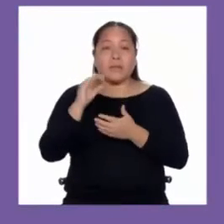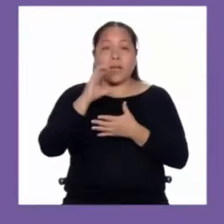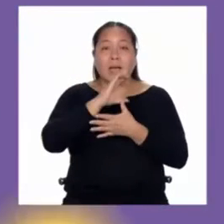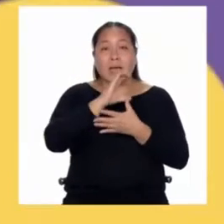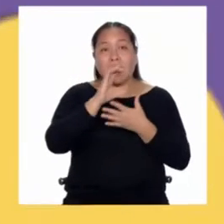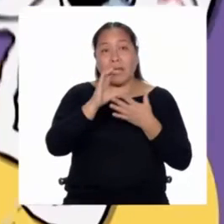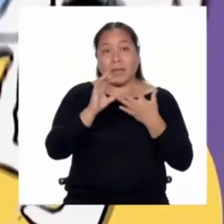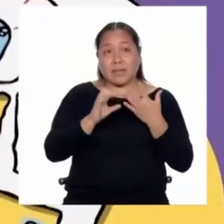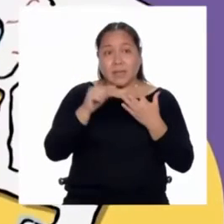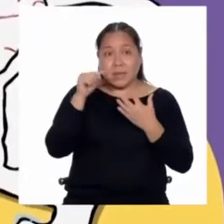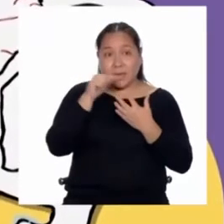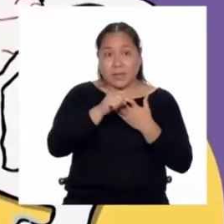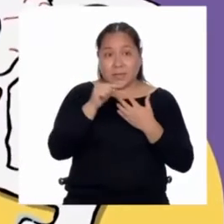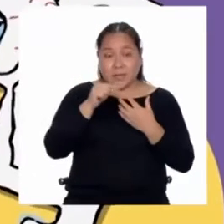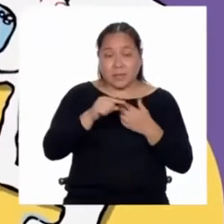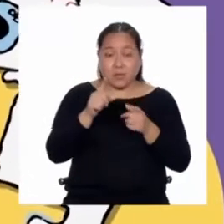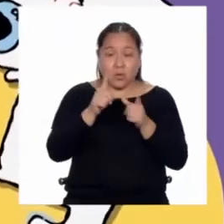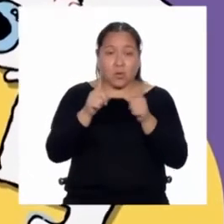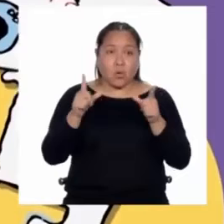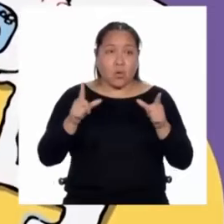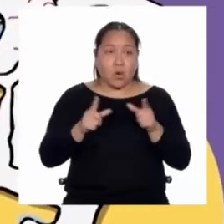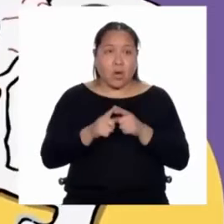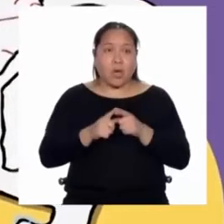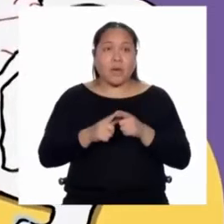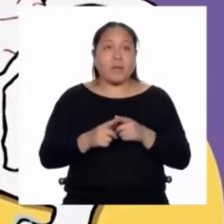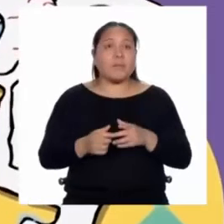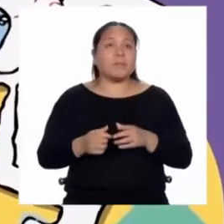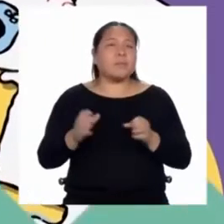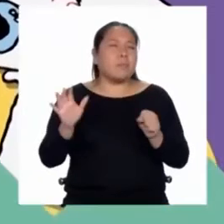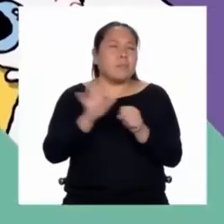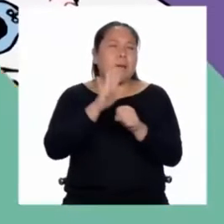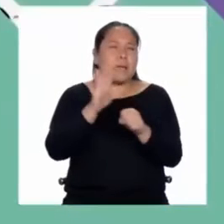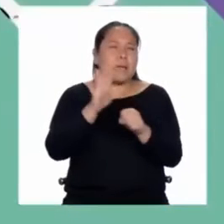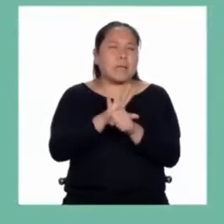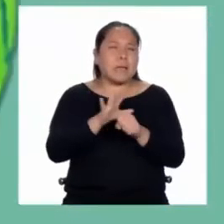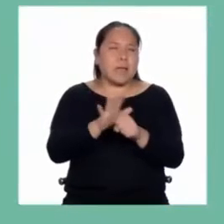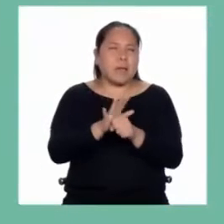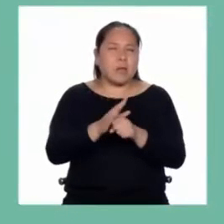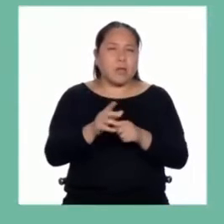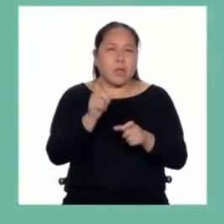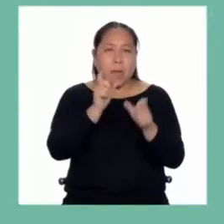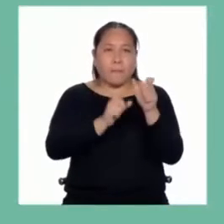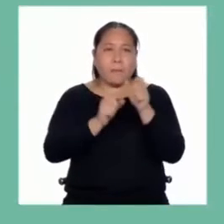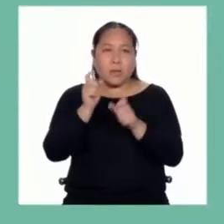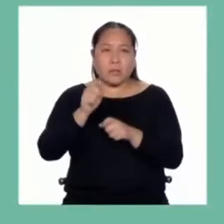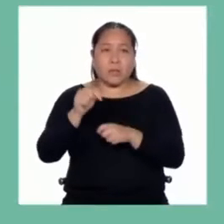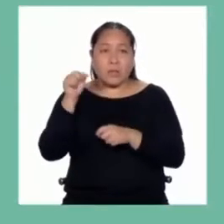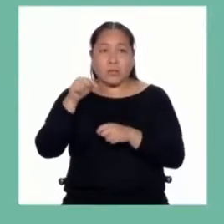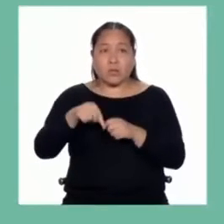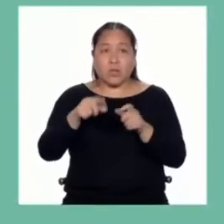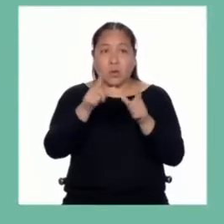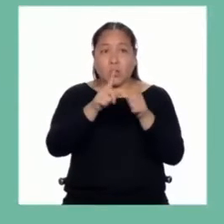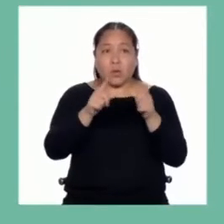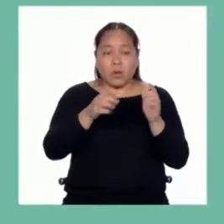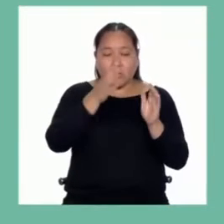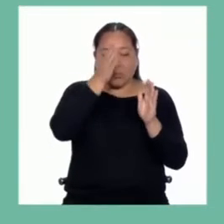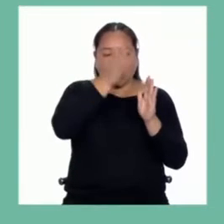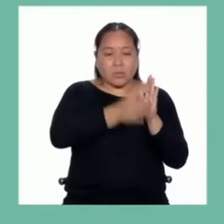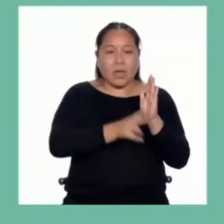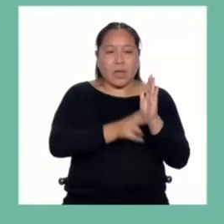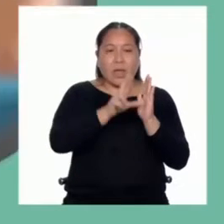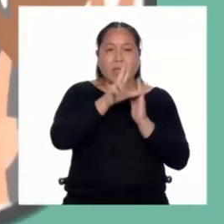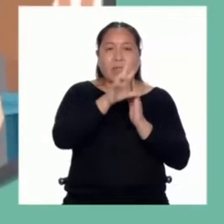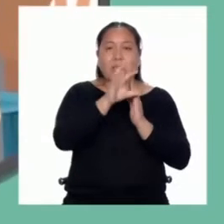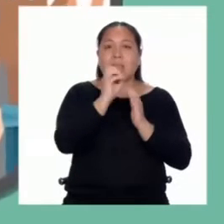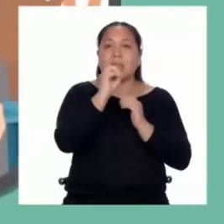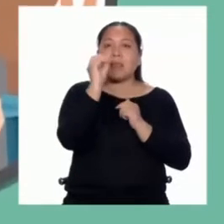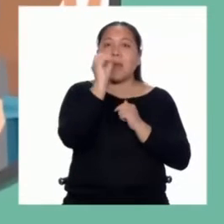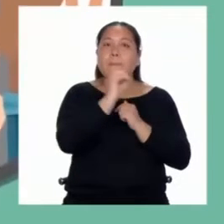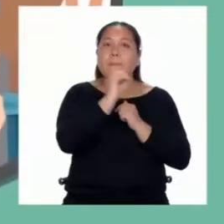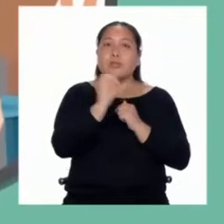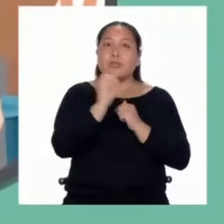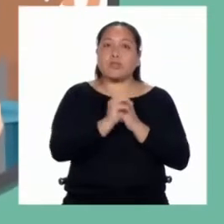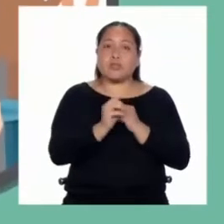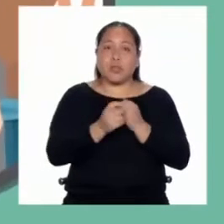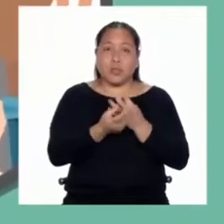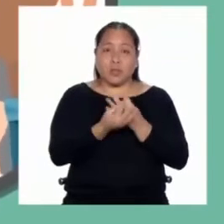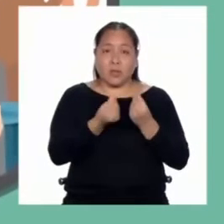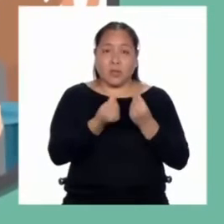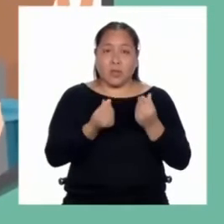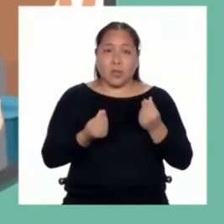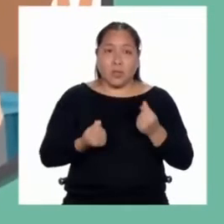los convierten en los medios más poblados del planeta, aunque estas zonas solo ocupan alrededor del 30% de las